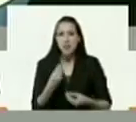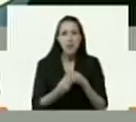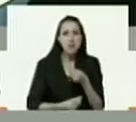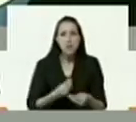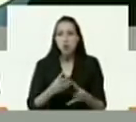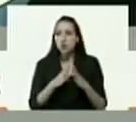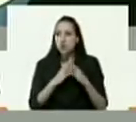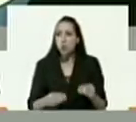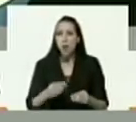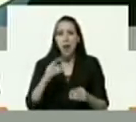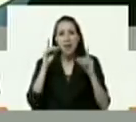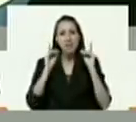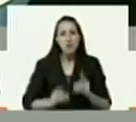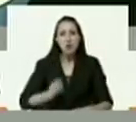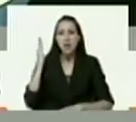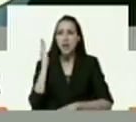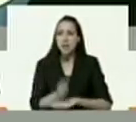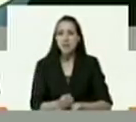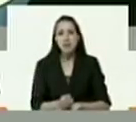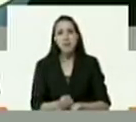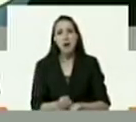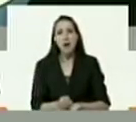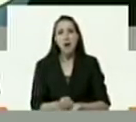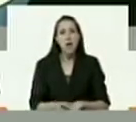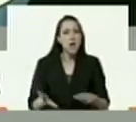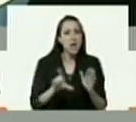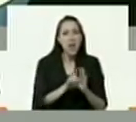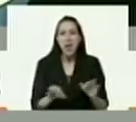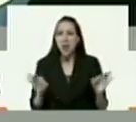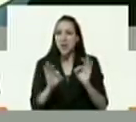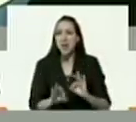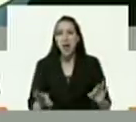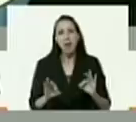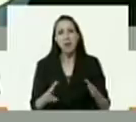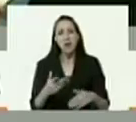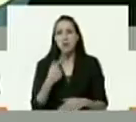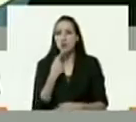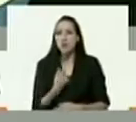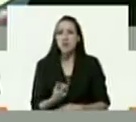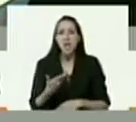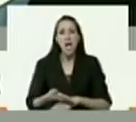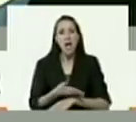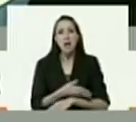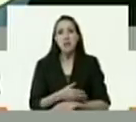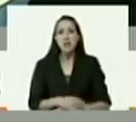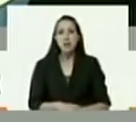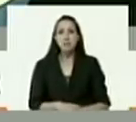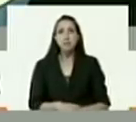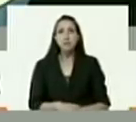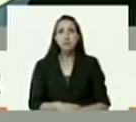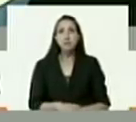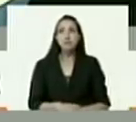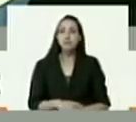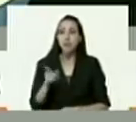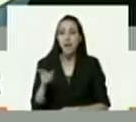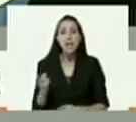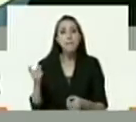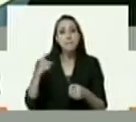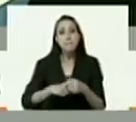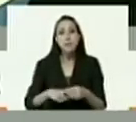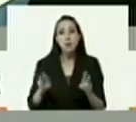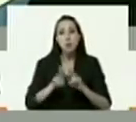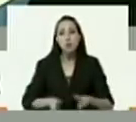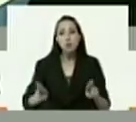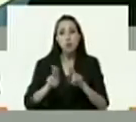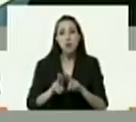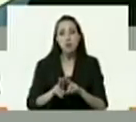restrictivas, ilegales, que no están en ninguna ley. Yo lo decía ayer, para ser miembro del Consejo de Derechos Humanos, un